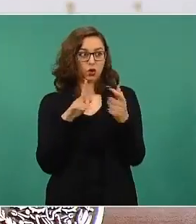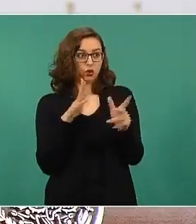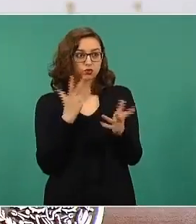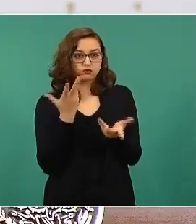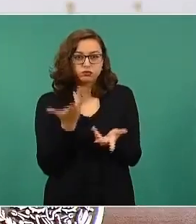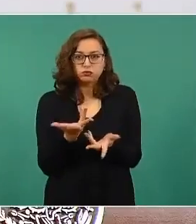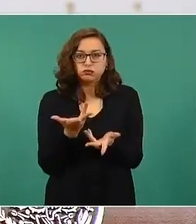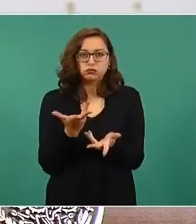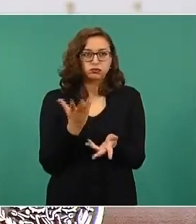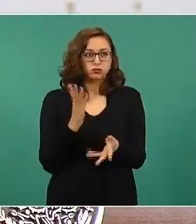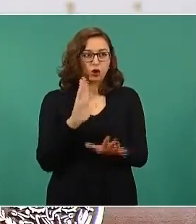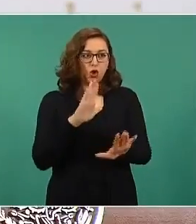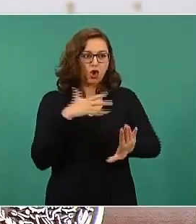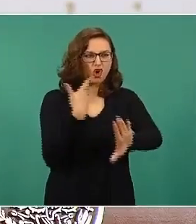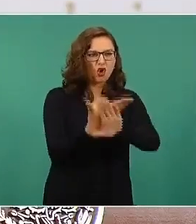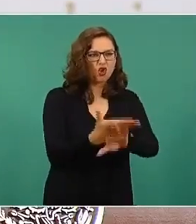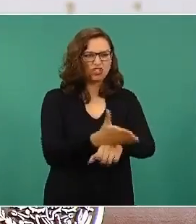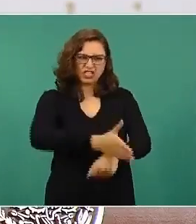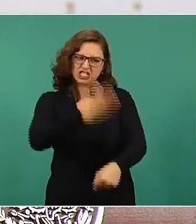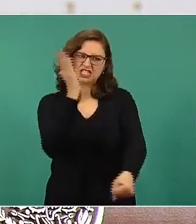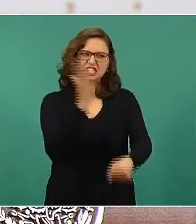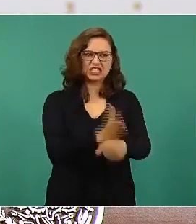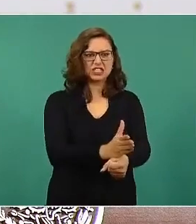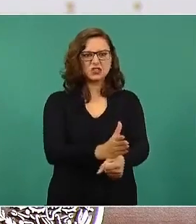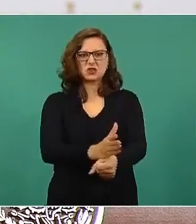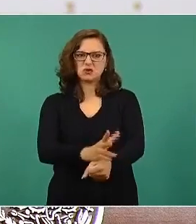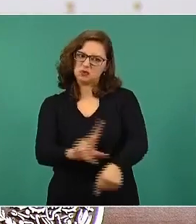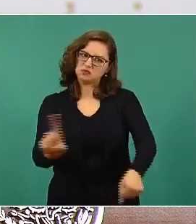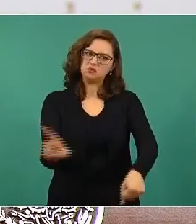nadie de manera injustificada,